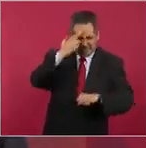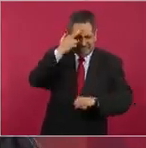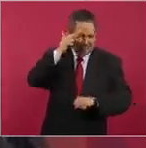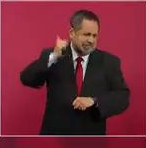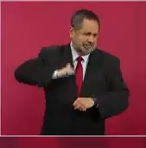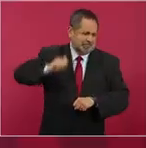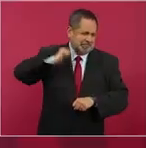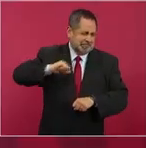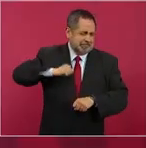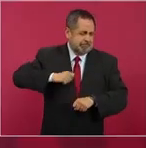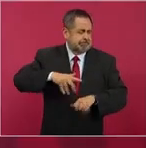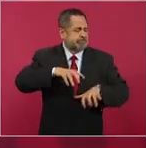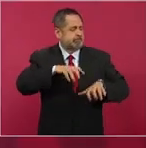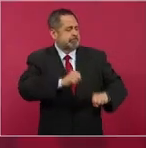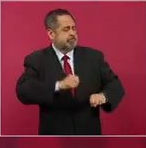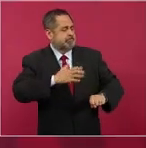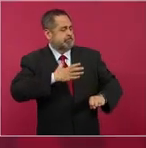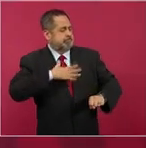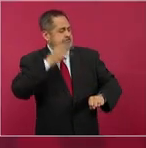imponen